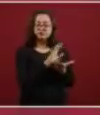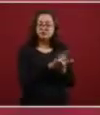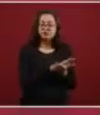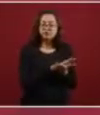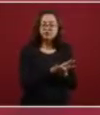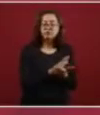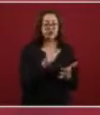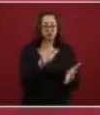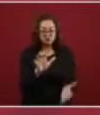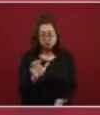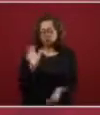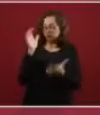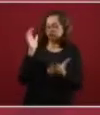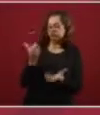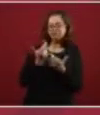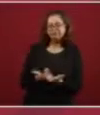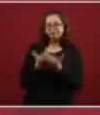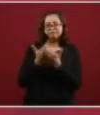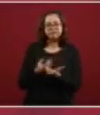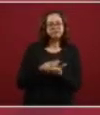cuando se reparte,